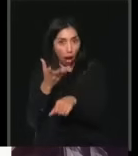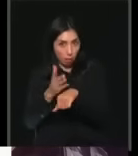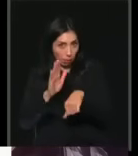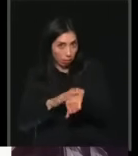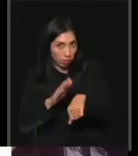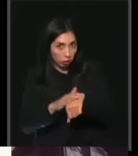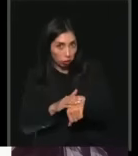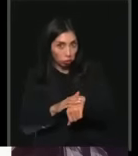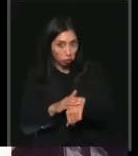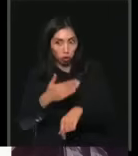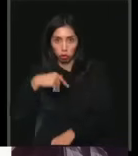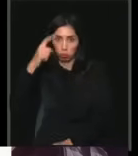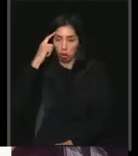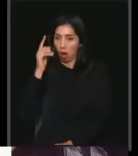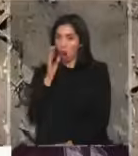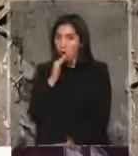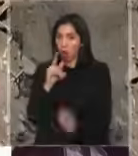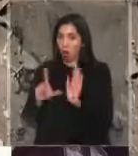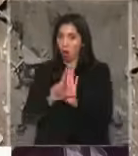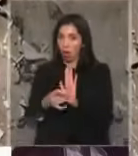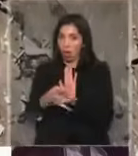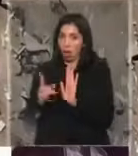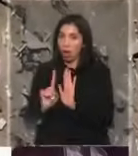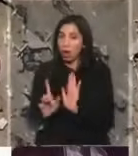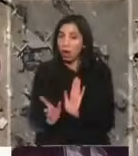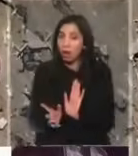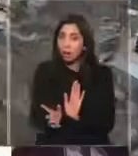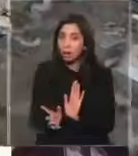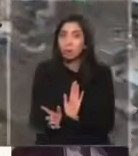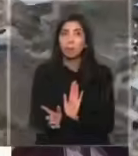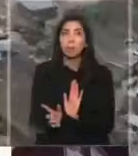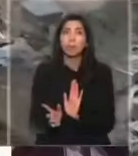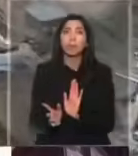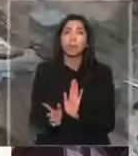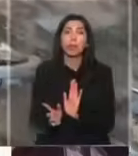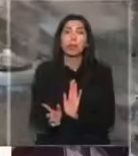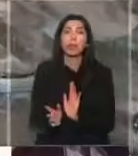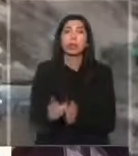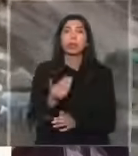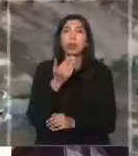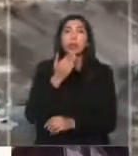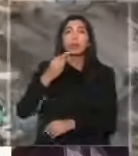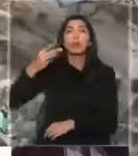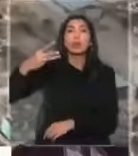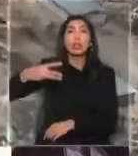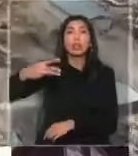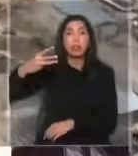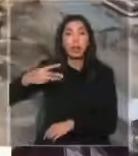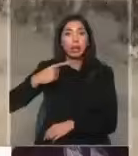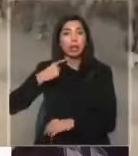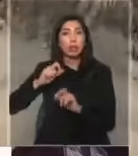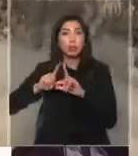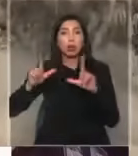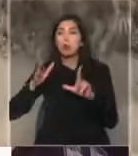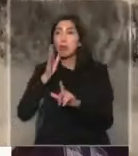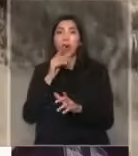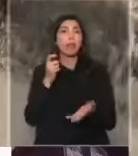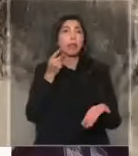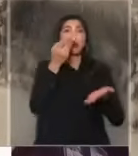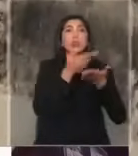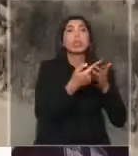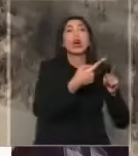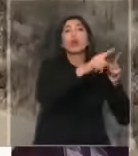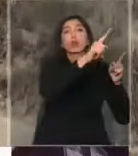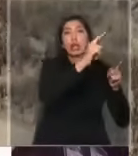ese vertedero no es legal, no está autorizado. Tampoco existen por parte de la municipalidad de Quilpué denuncias a otro tipo de entidades